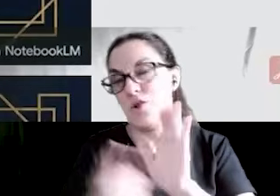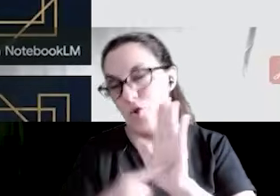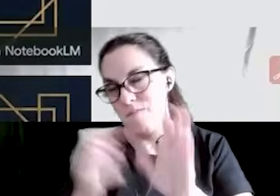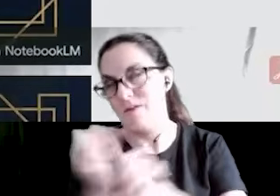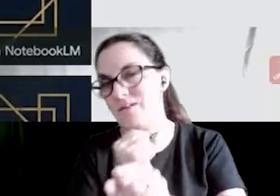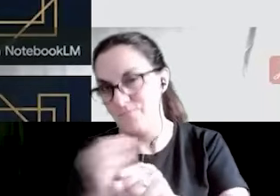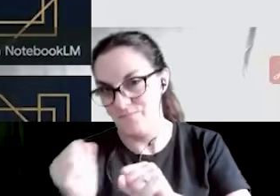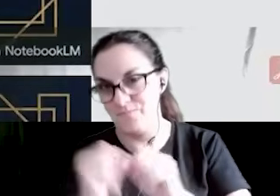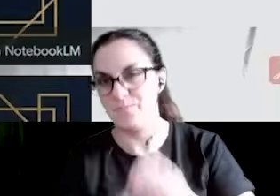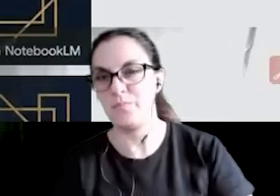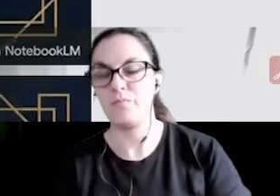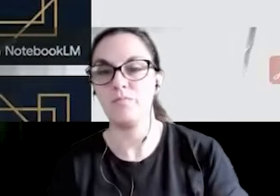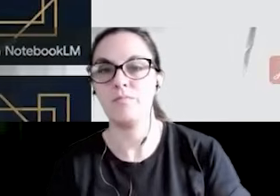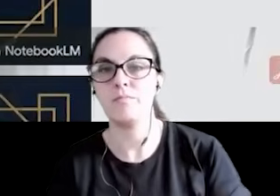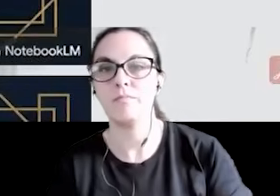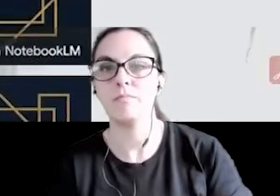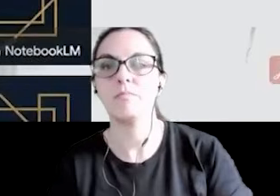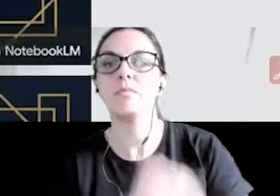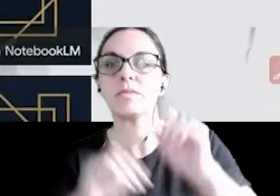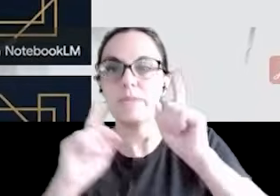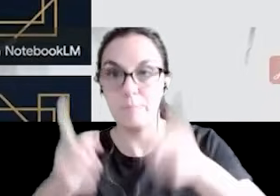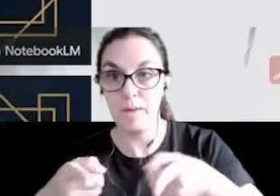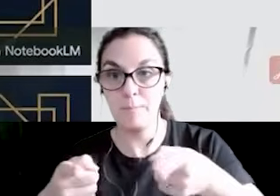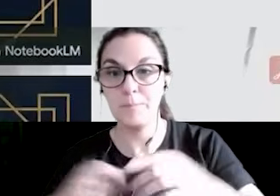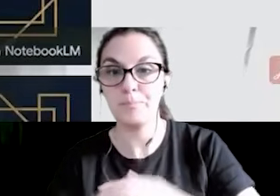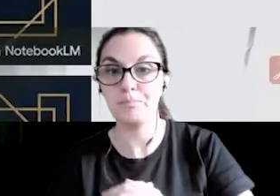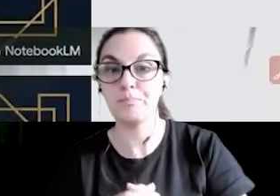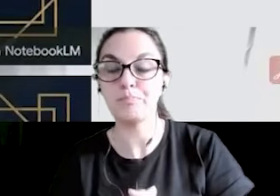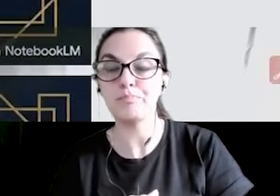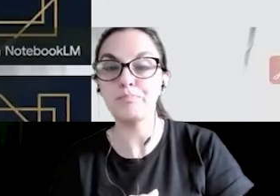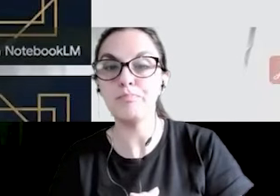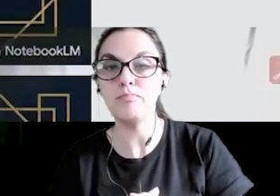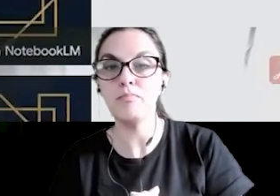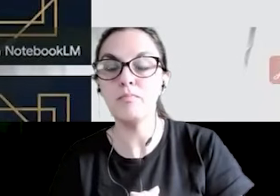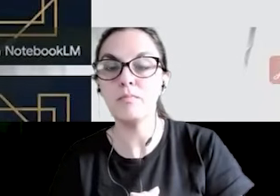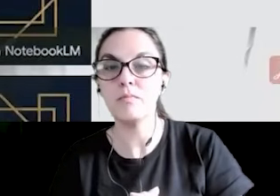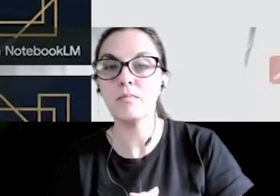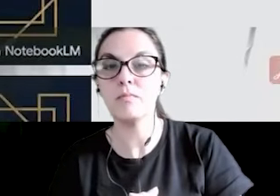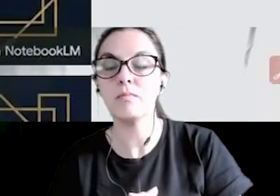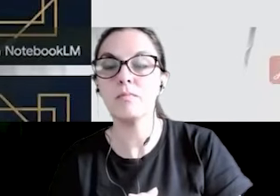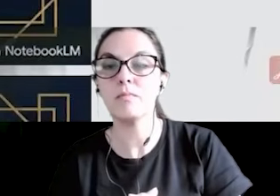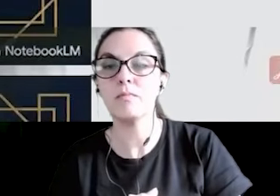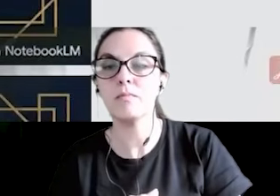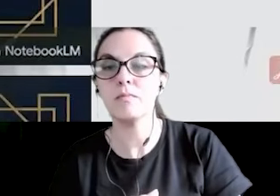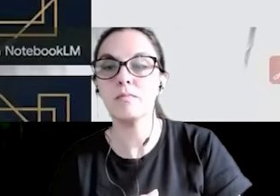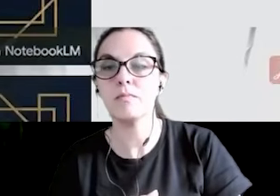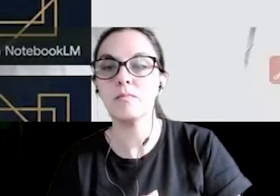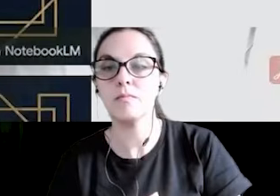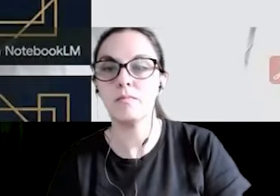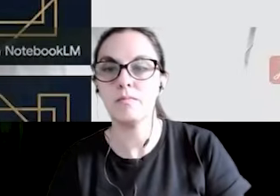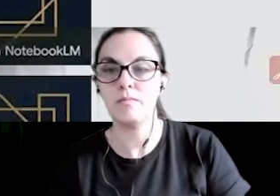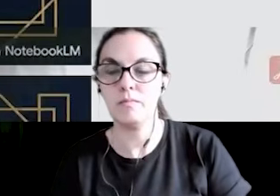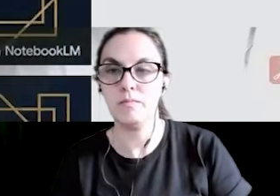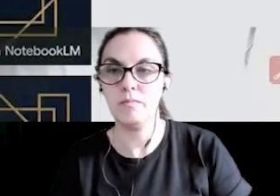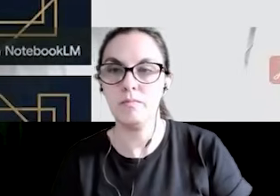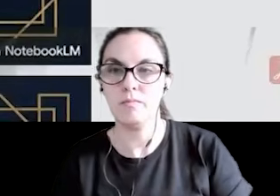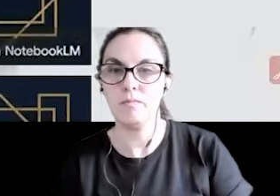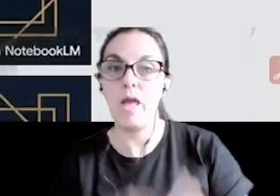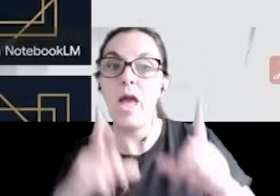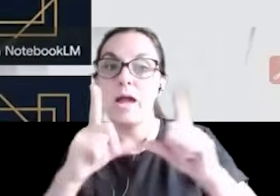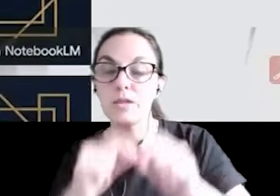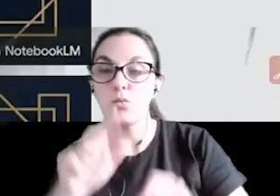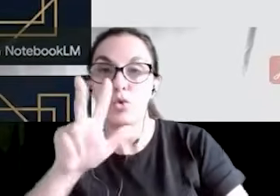se acompaña es la situación de que si bien se mantienen, por ejemplo, en el caso del artículo